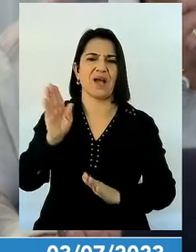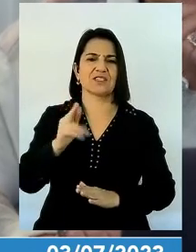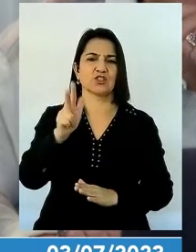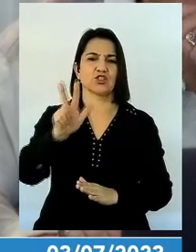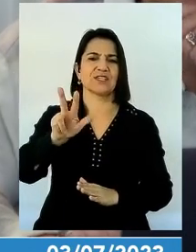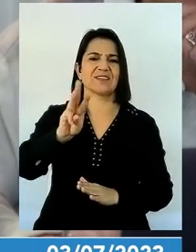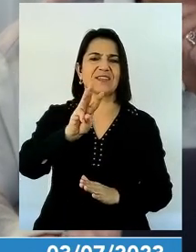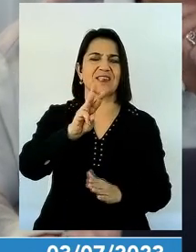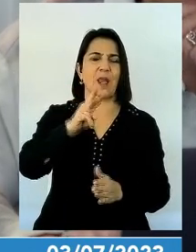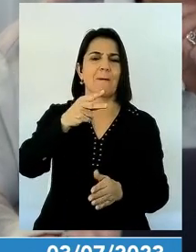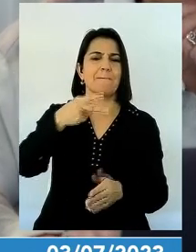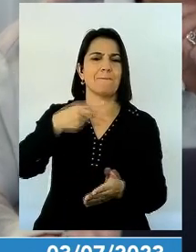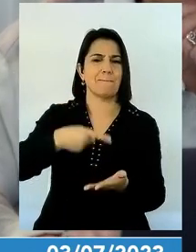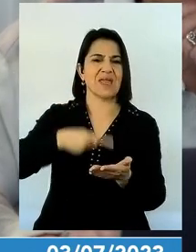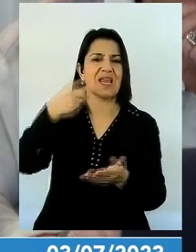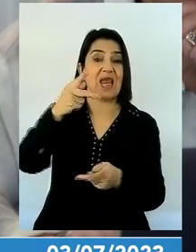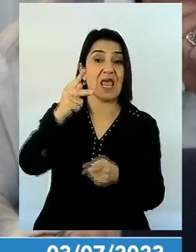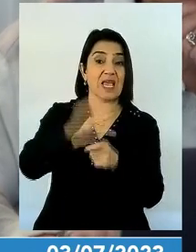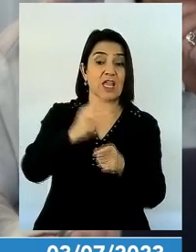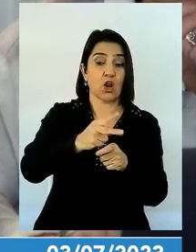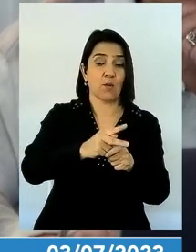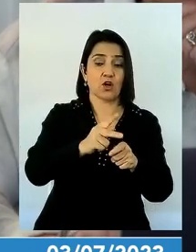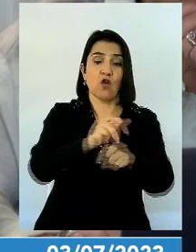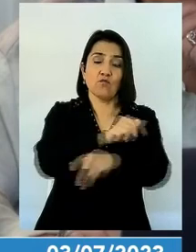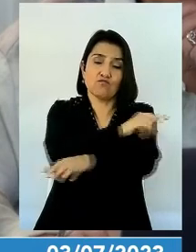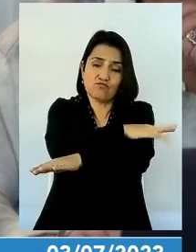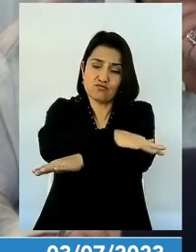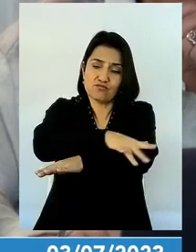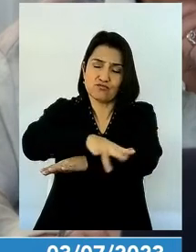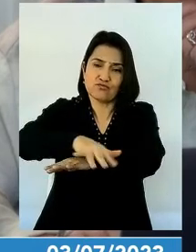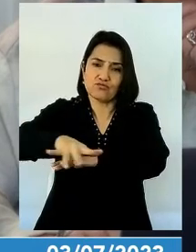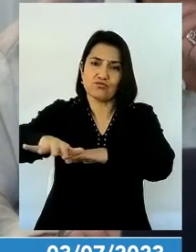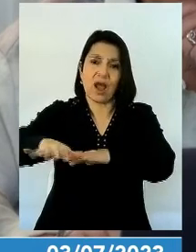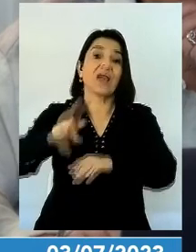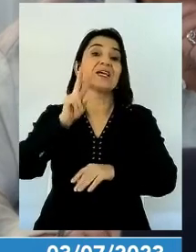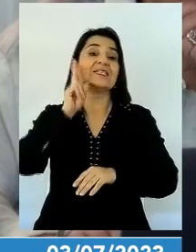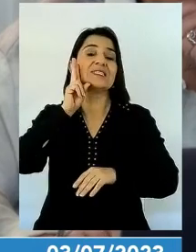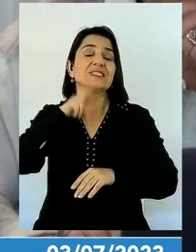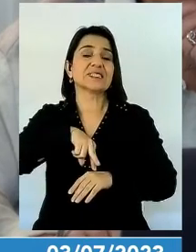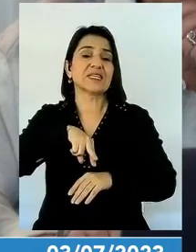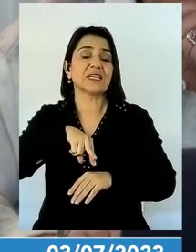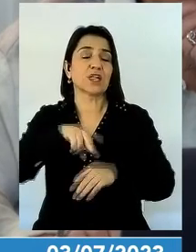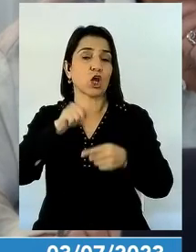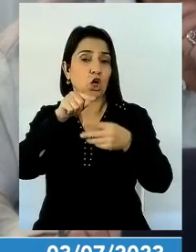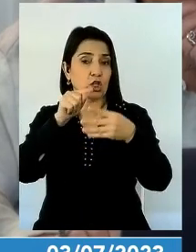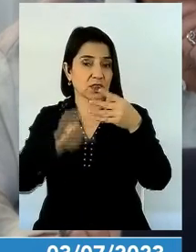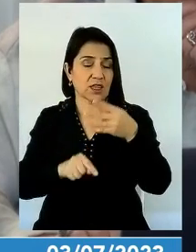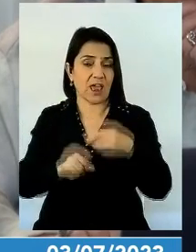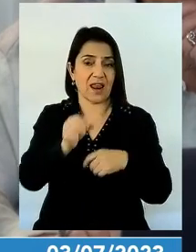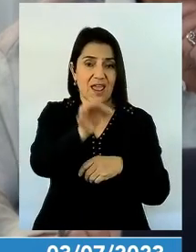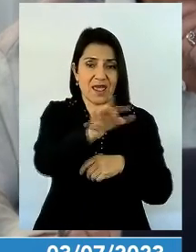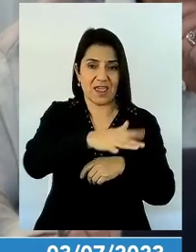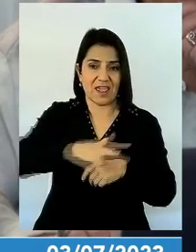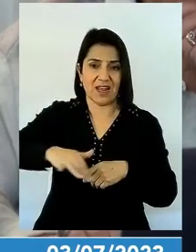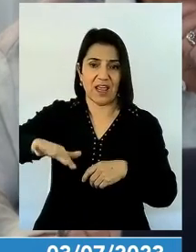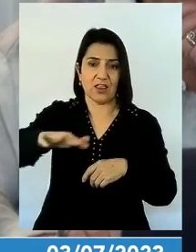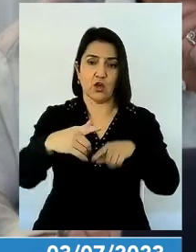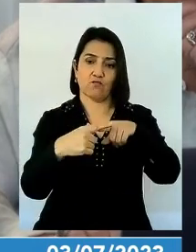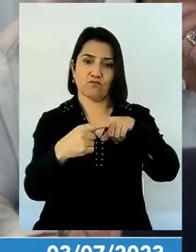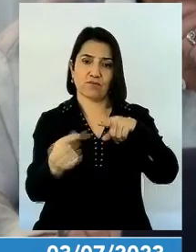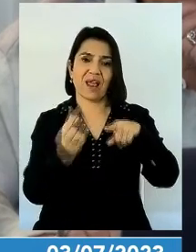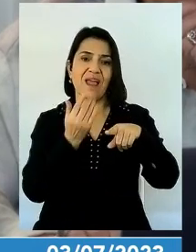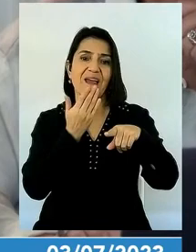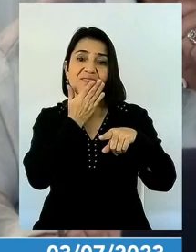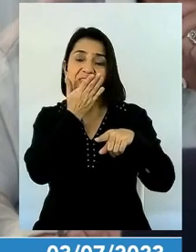y en toda esta costa es sin considerar las islas oceánicas y el territorio antártico. Por otra parte, es importante destacar